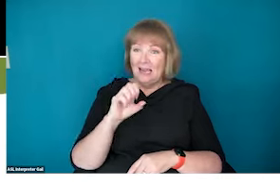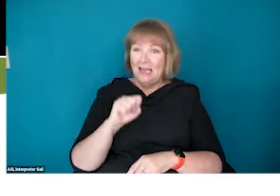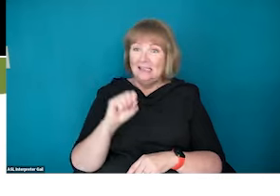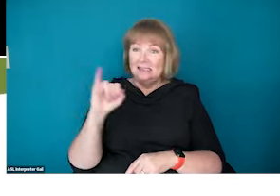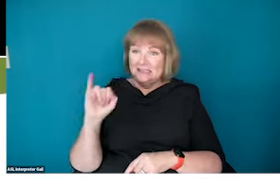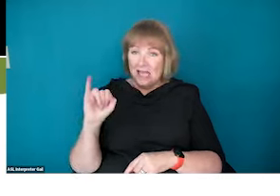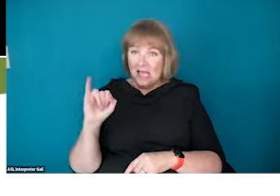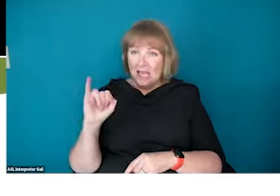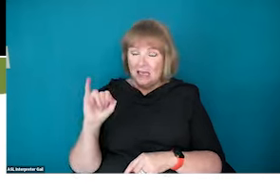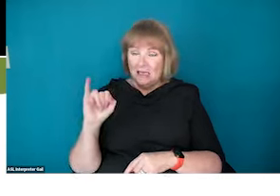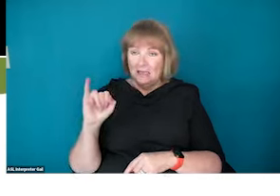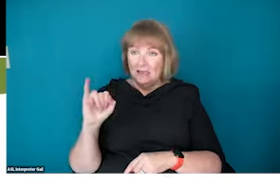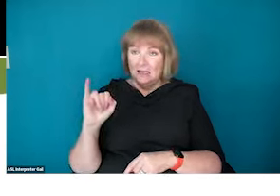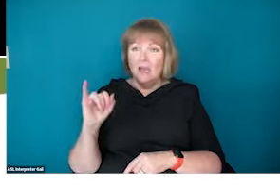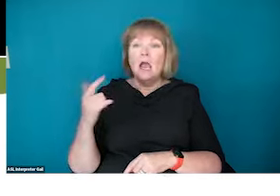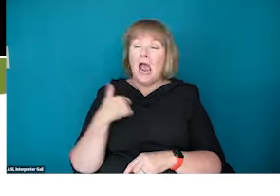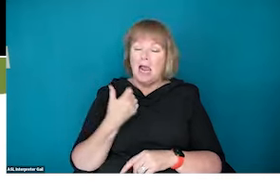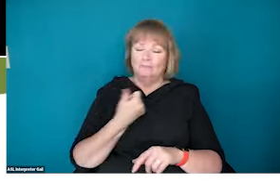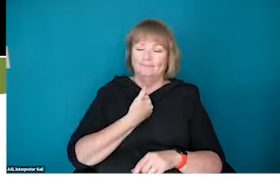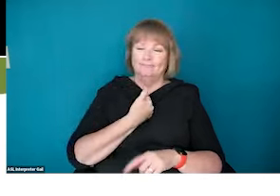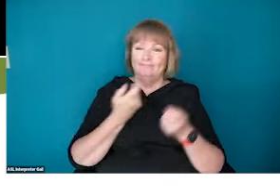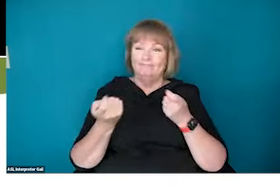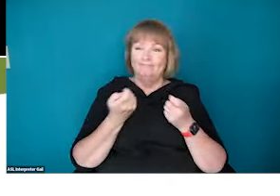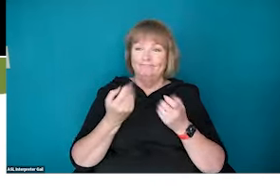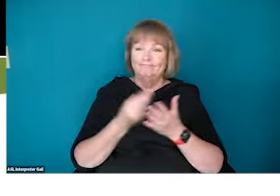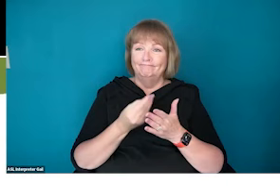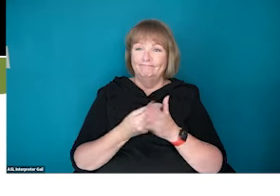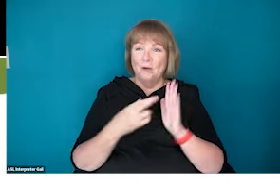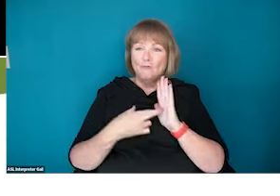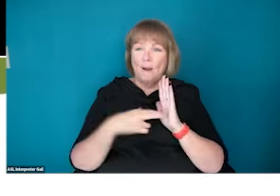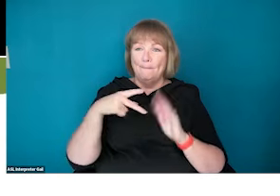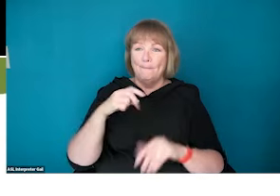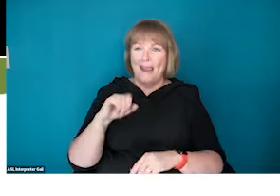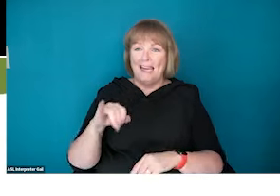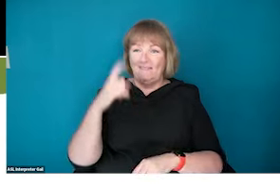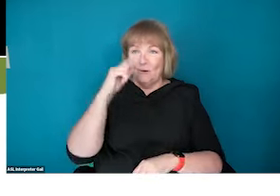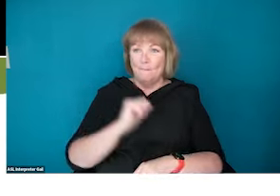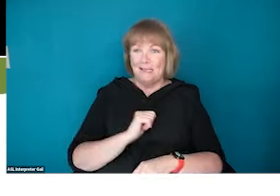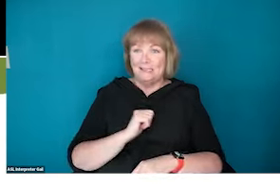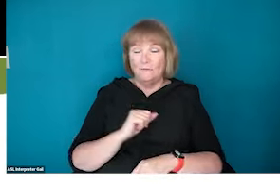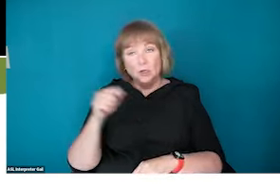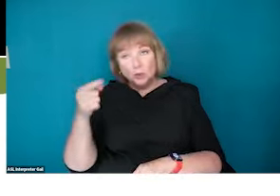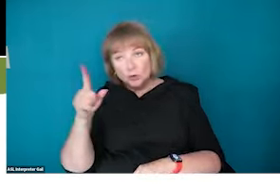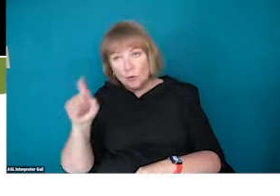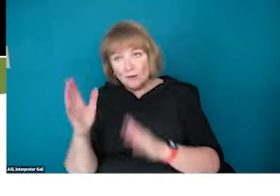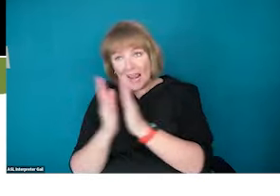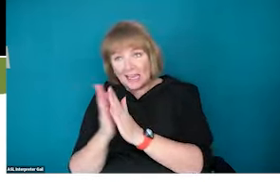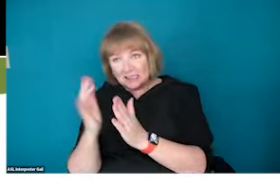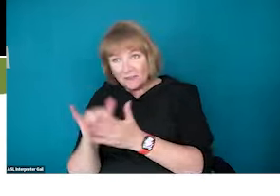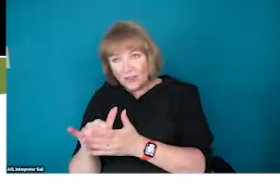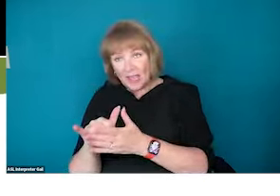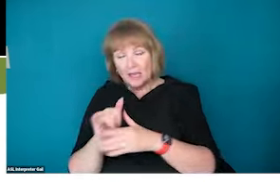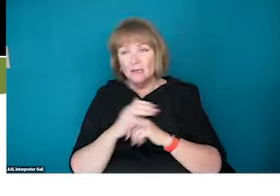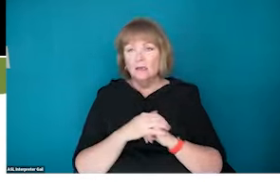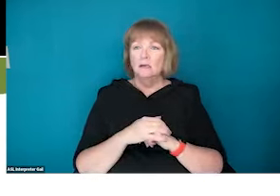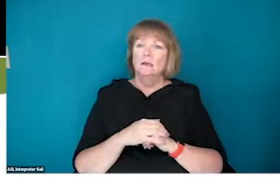lo pedí, lo pedimos y fuimos al proceso de registro con mis padres y sí, ellos preguntaron y